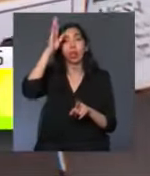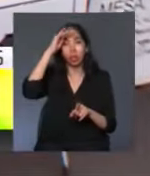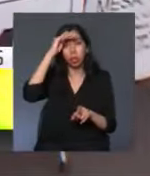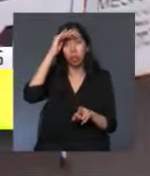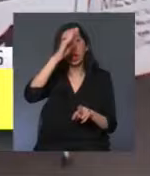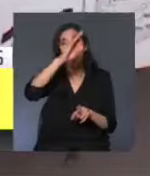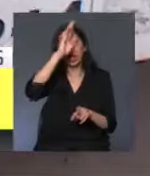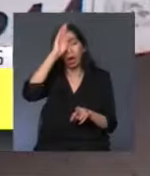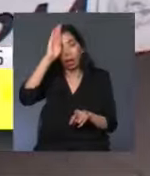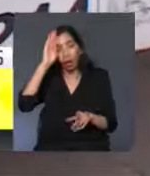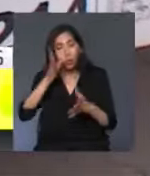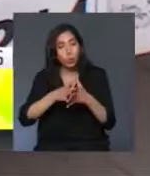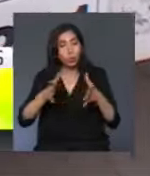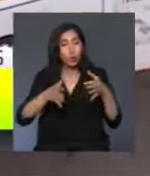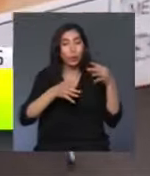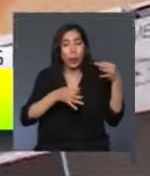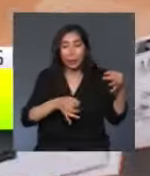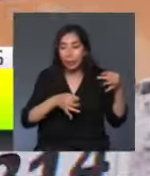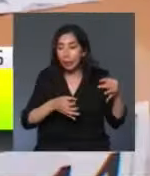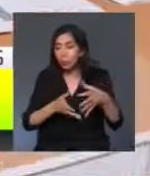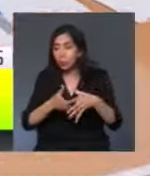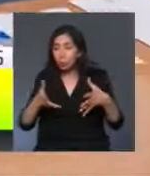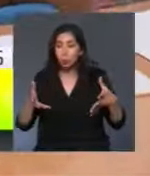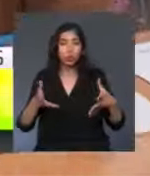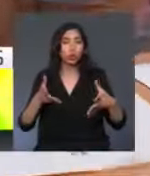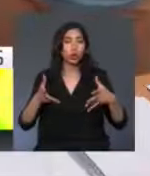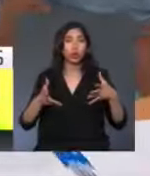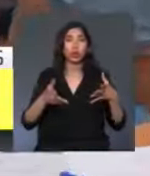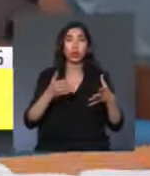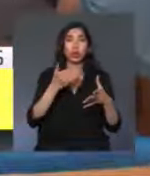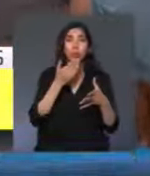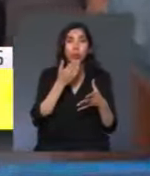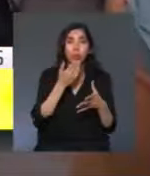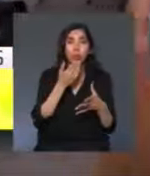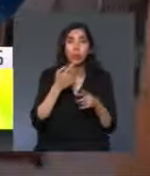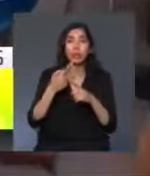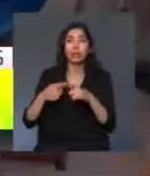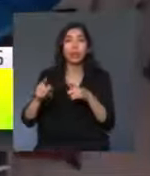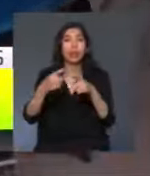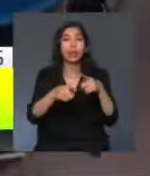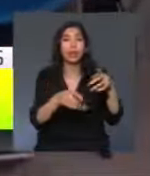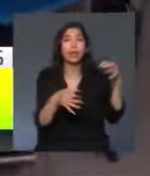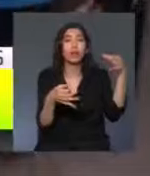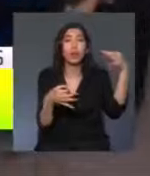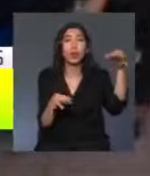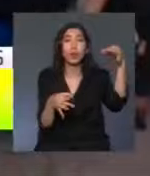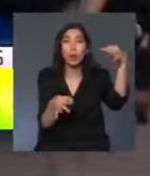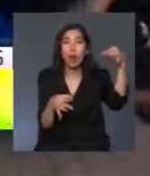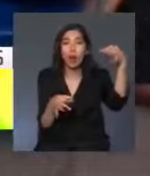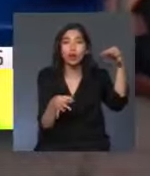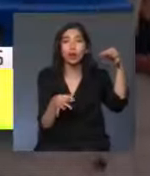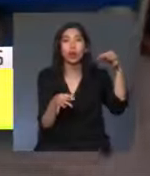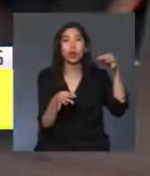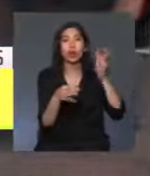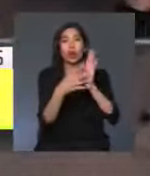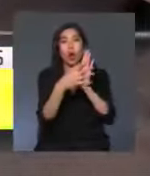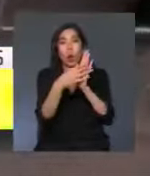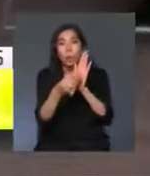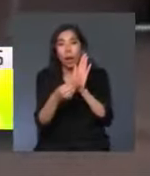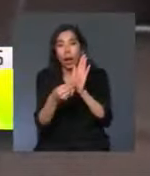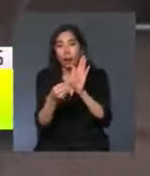mucho papeleo, muchas copias de distintos formularios, del mismo formulario. Entonces todo